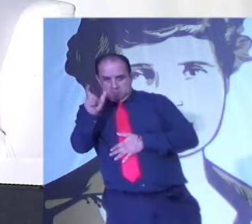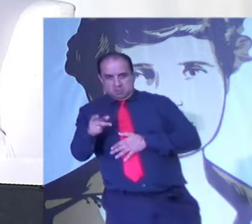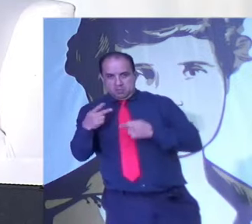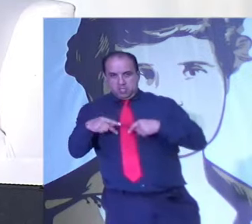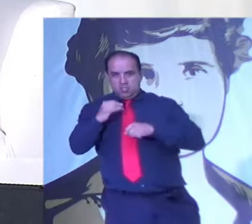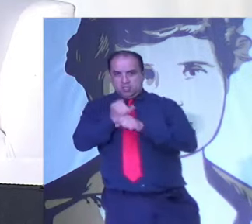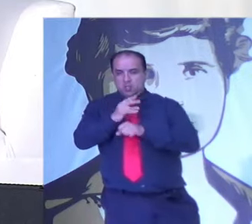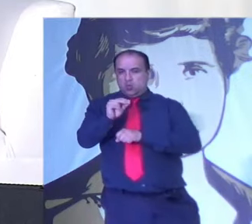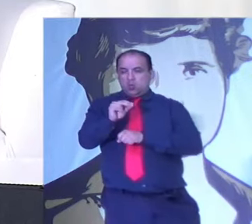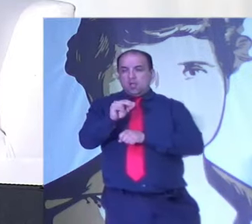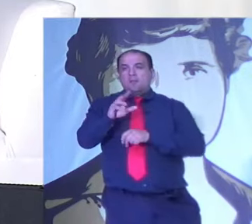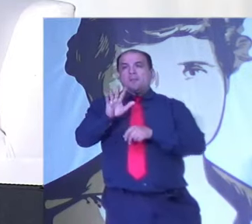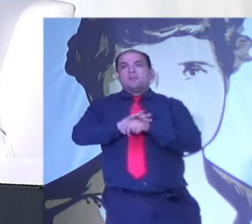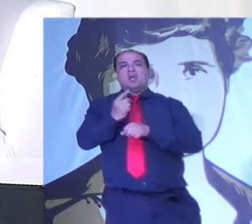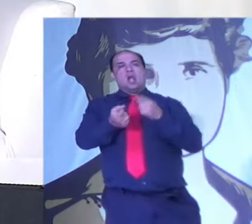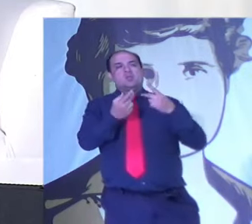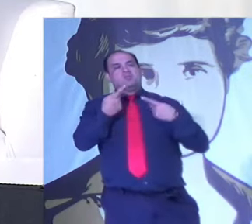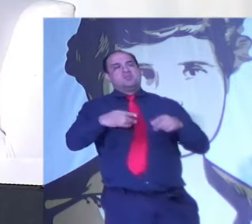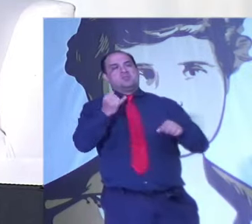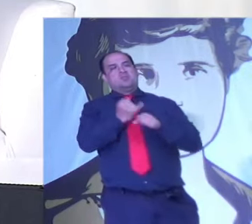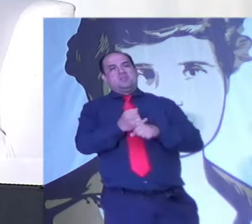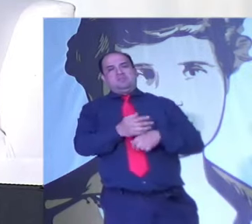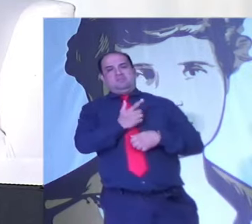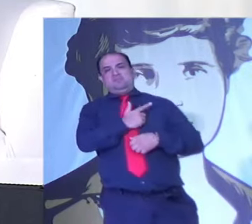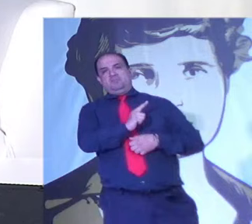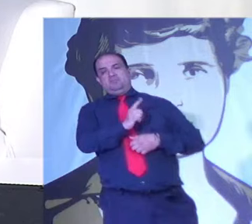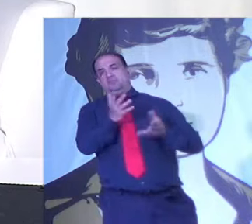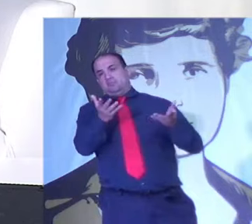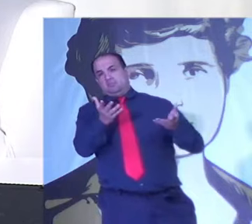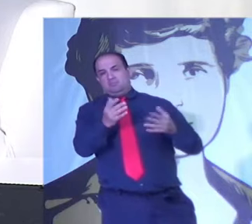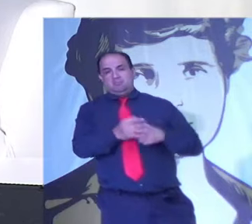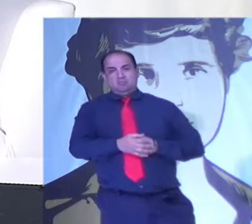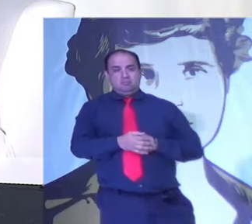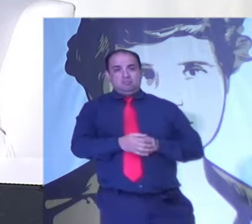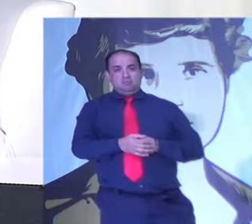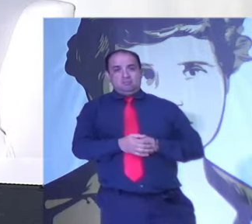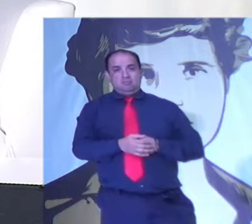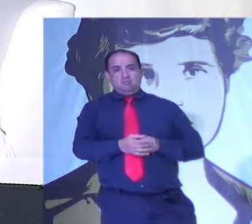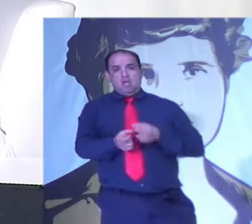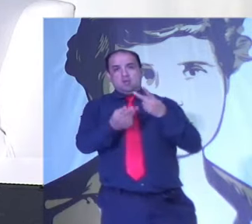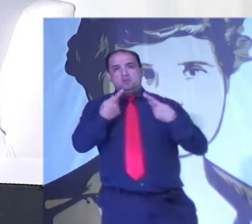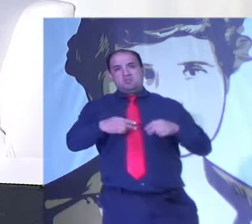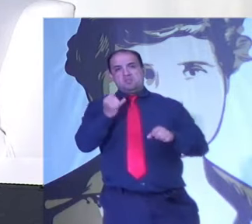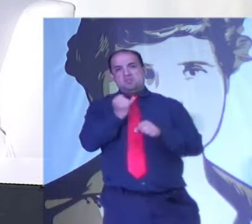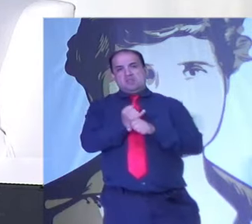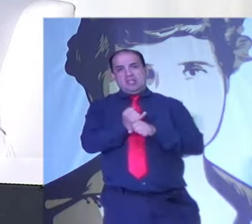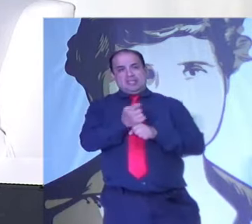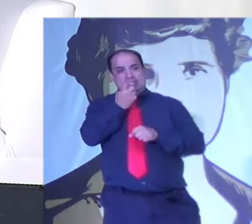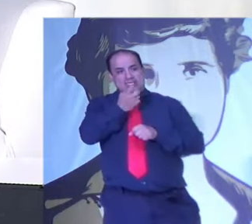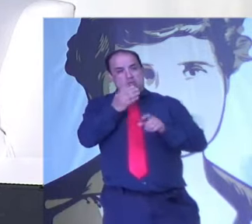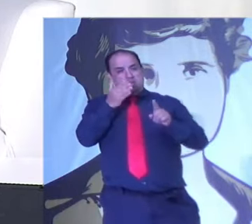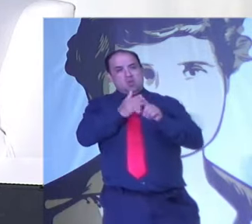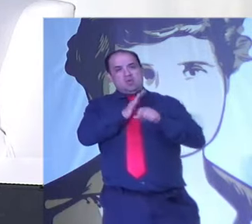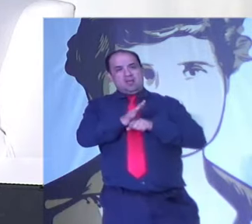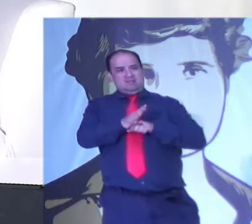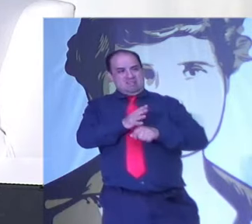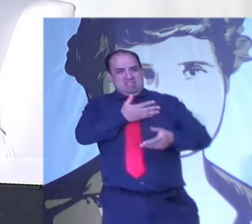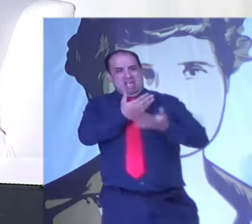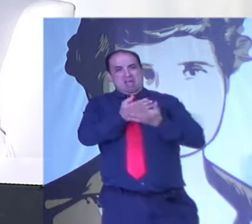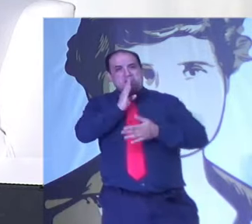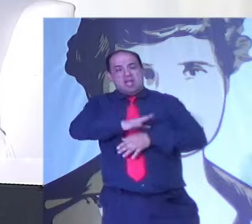no hay otros personajes que no me resultan entrañables, ¿no? Hay algunos personajes que están hechos con el propósito de que me caigan mal a mí, ¿no?